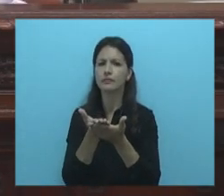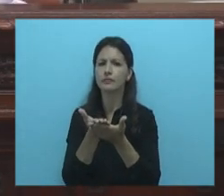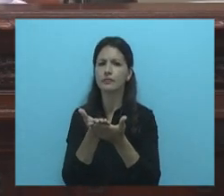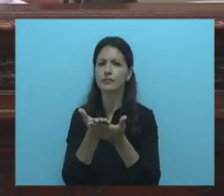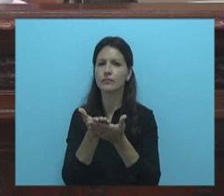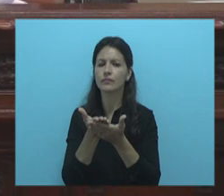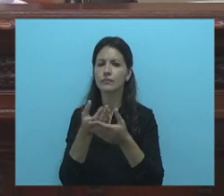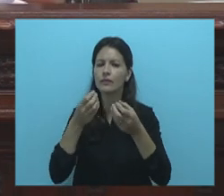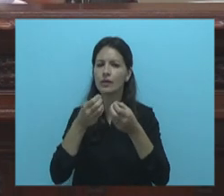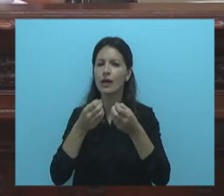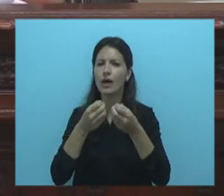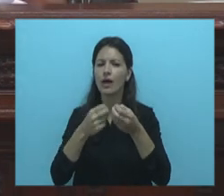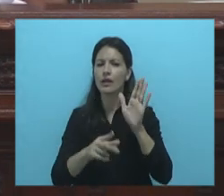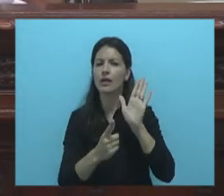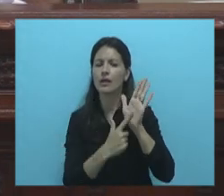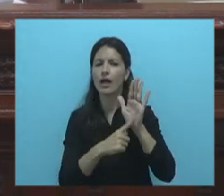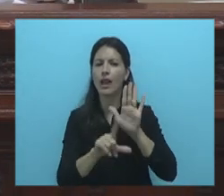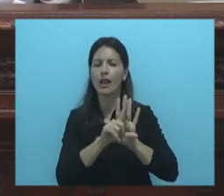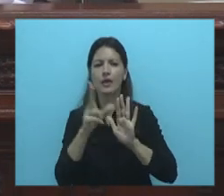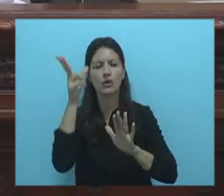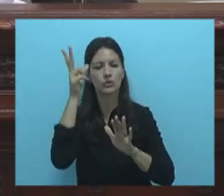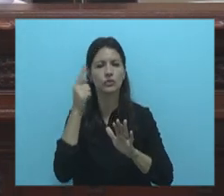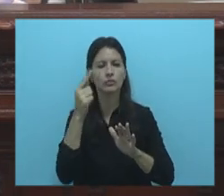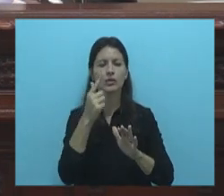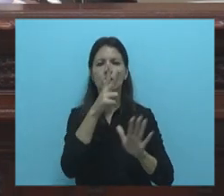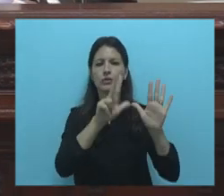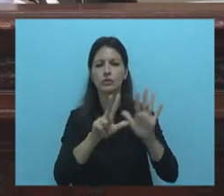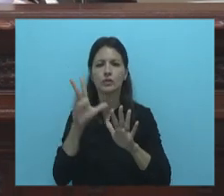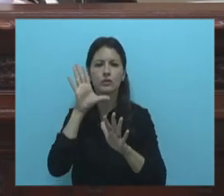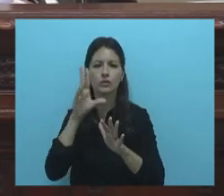para implementar la ley 13.853.